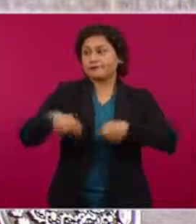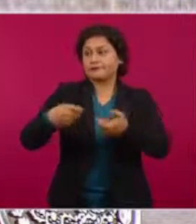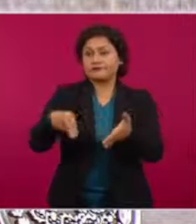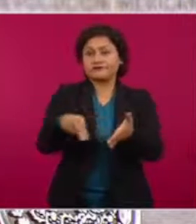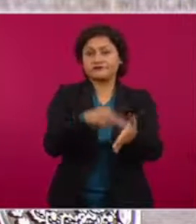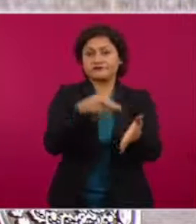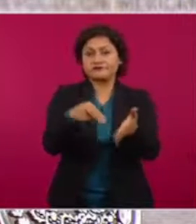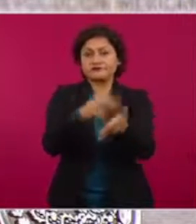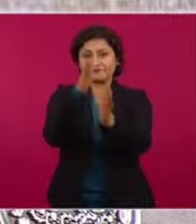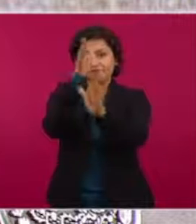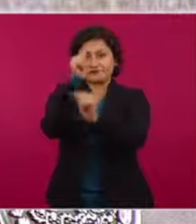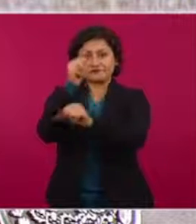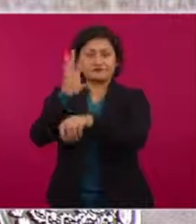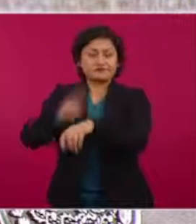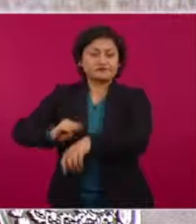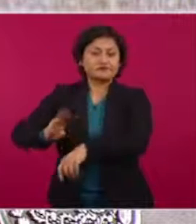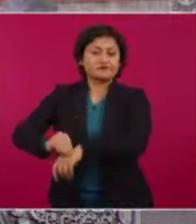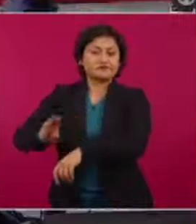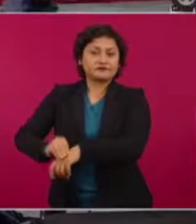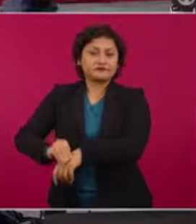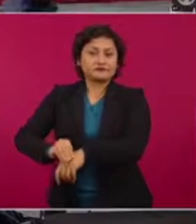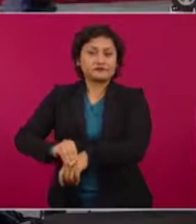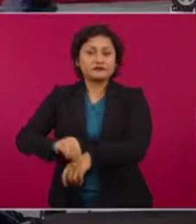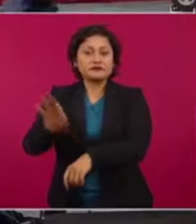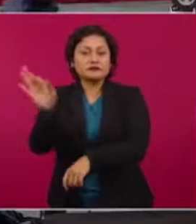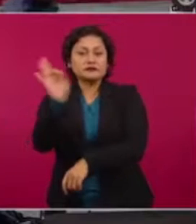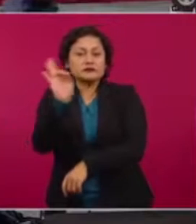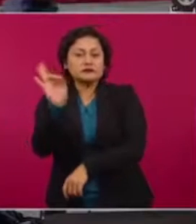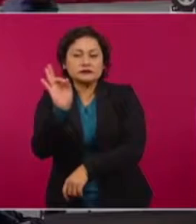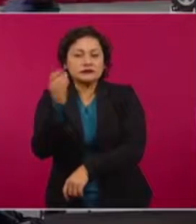la cancelación de estas concesiones,